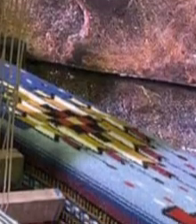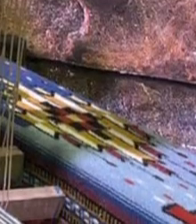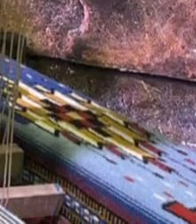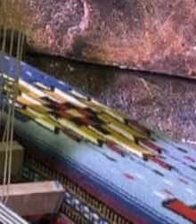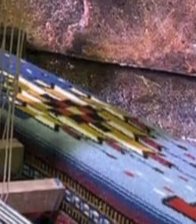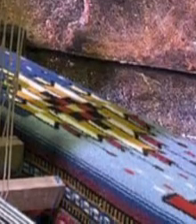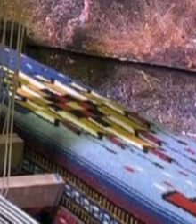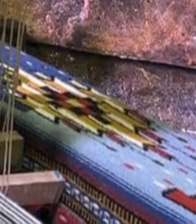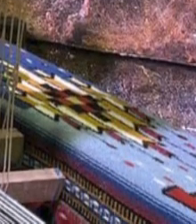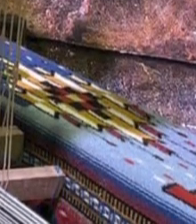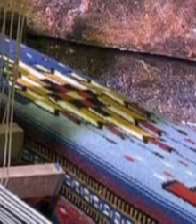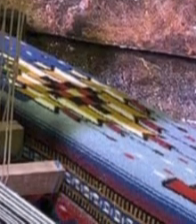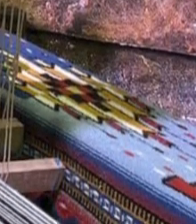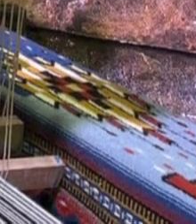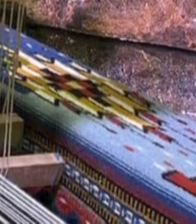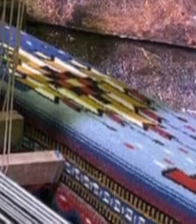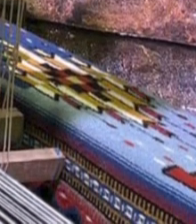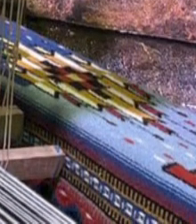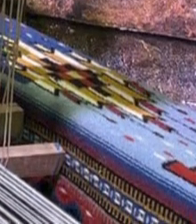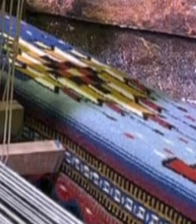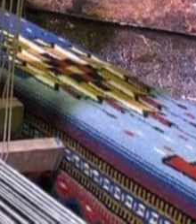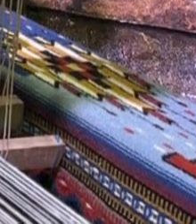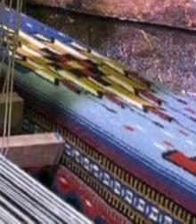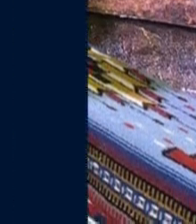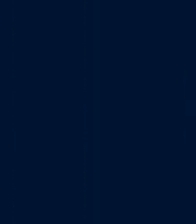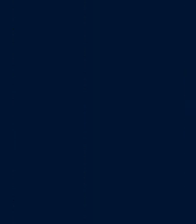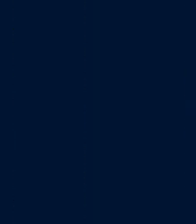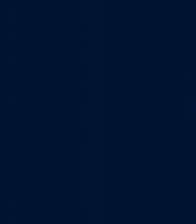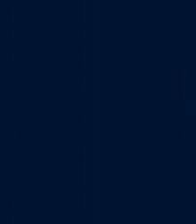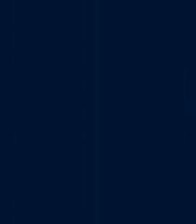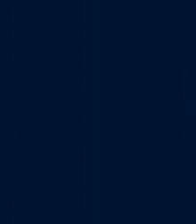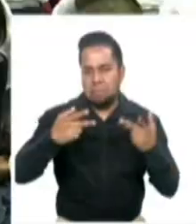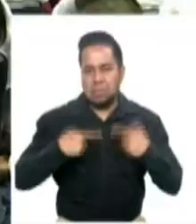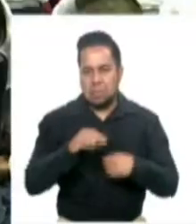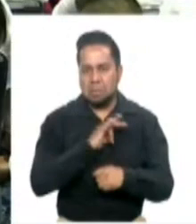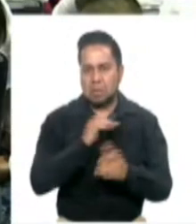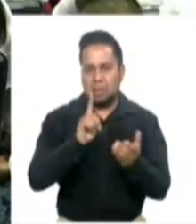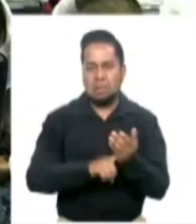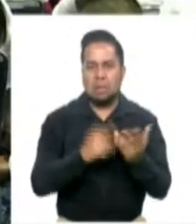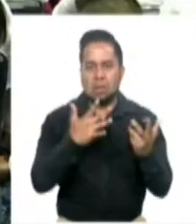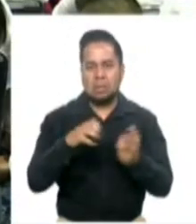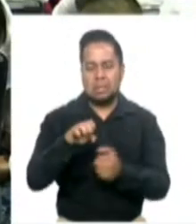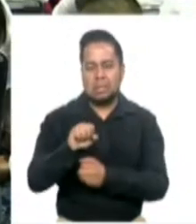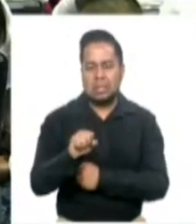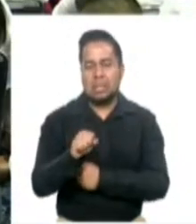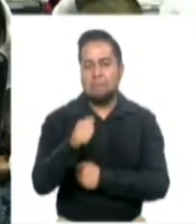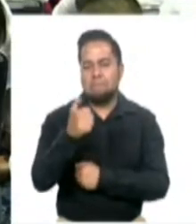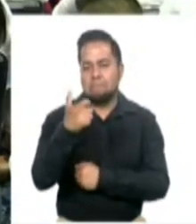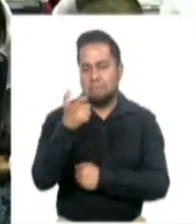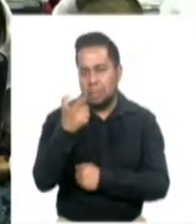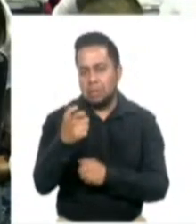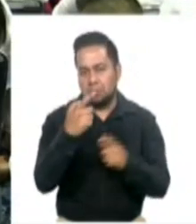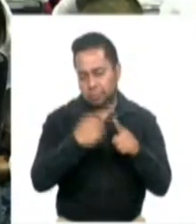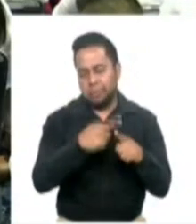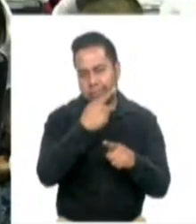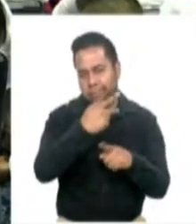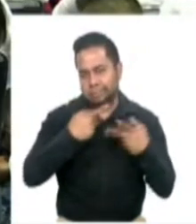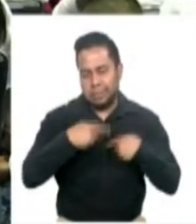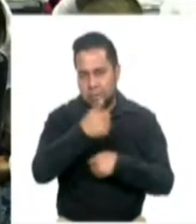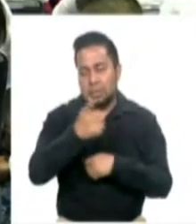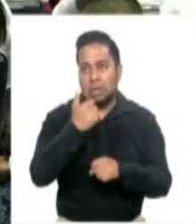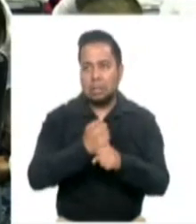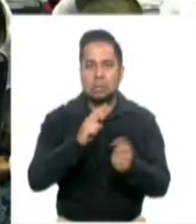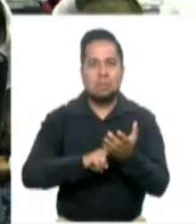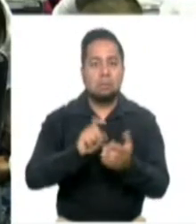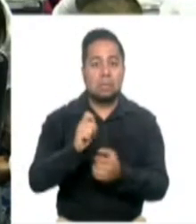de este Tianguis turístico se prevé que esta cifra serán rebasadas porque las 32 entidades que comprenden nuestro